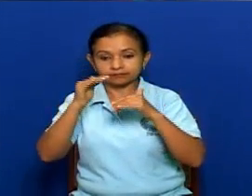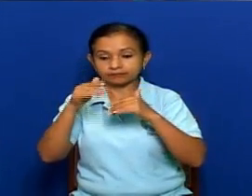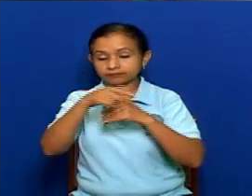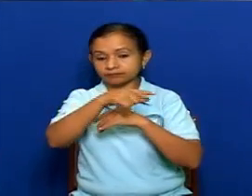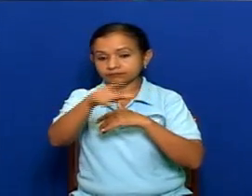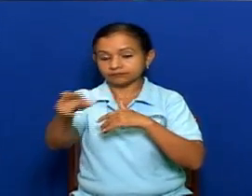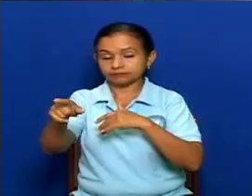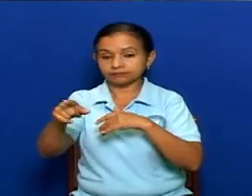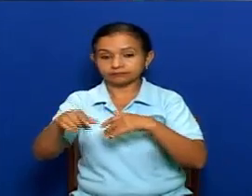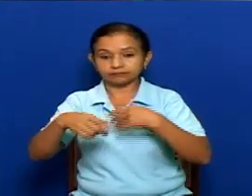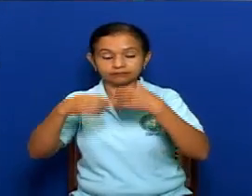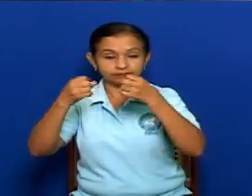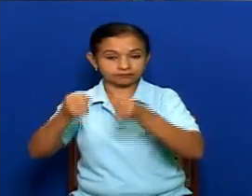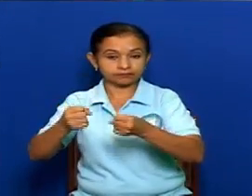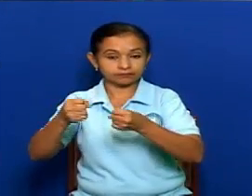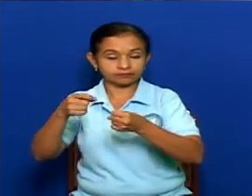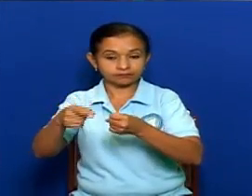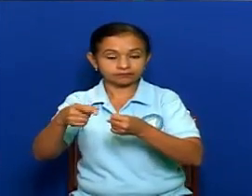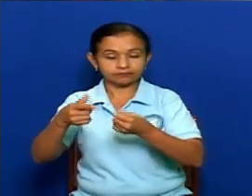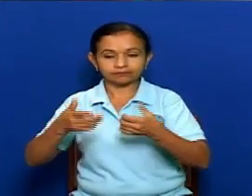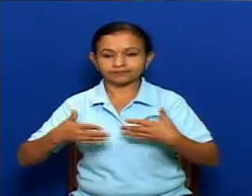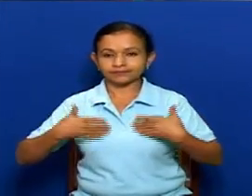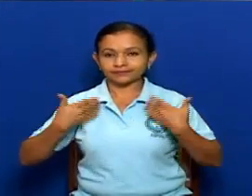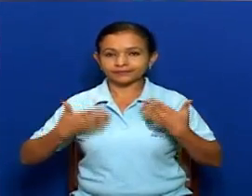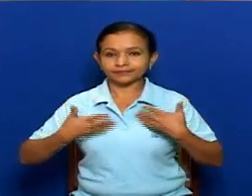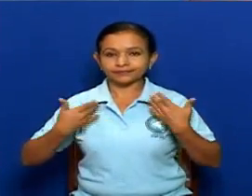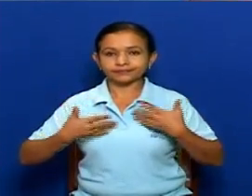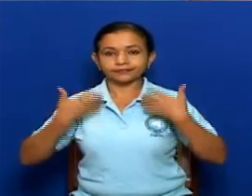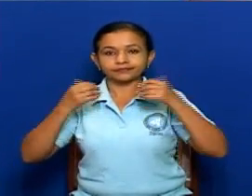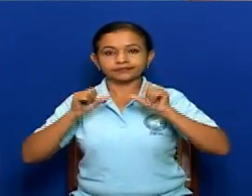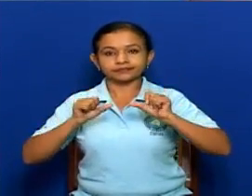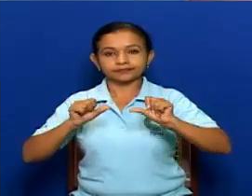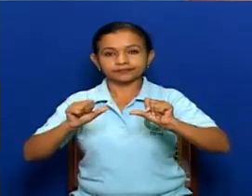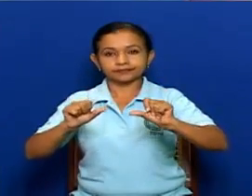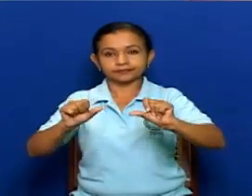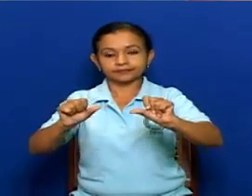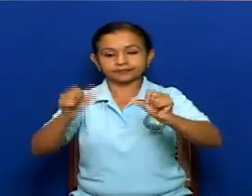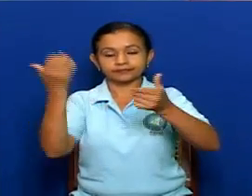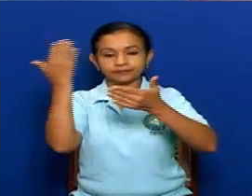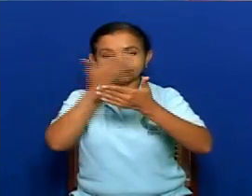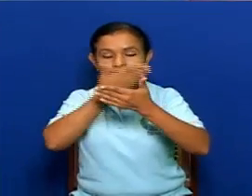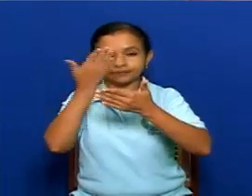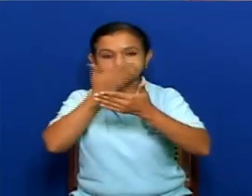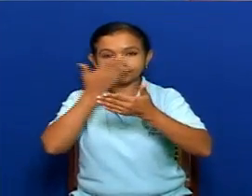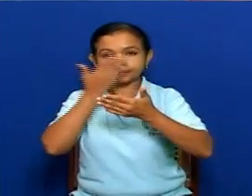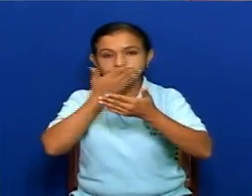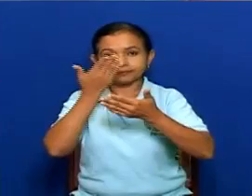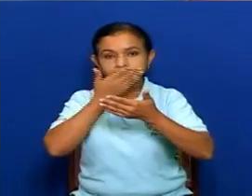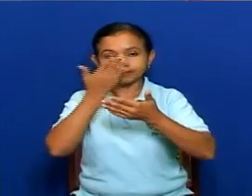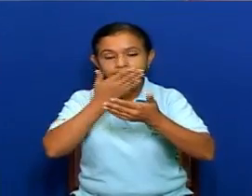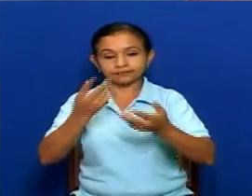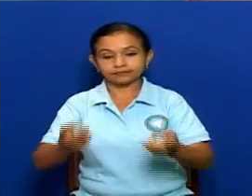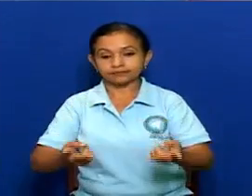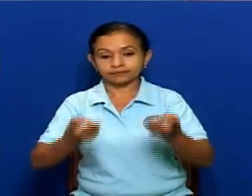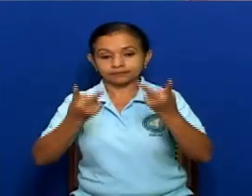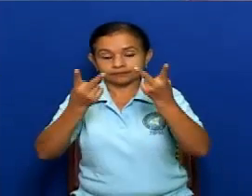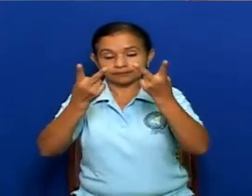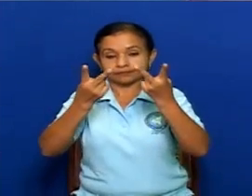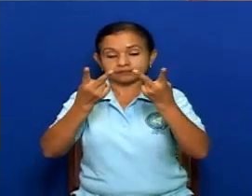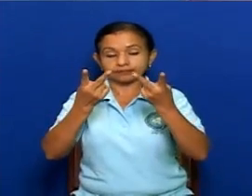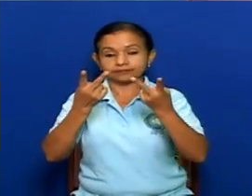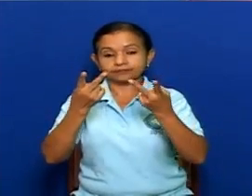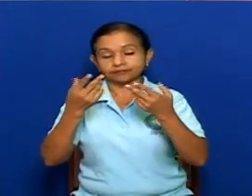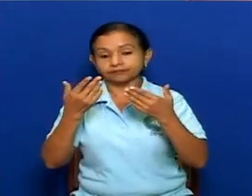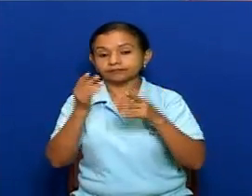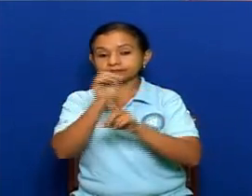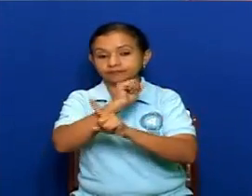los compañeros por ese entusiasmo de continuar, de irse formando, como te decía, su vida profesional y las oportunidades